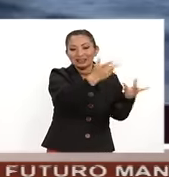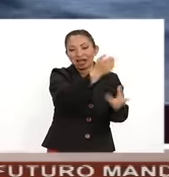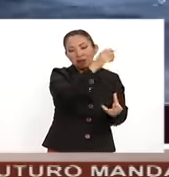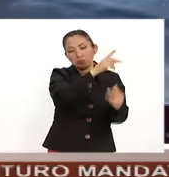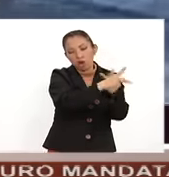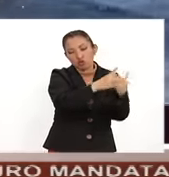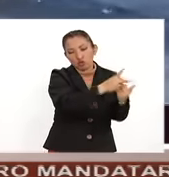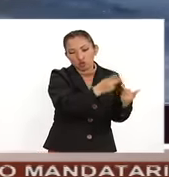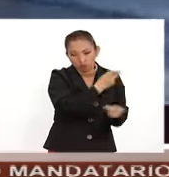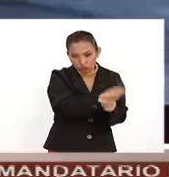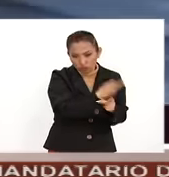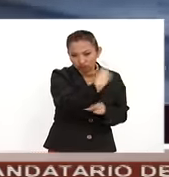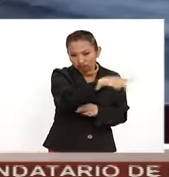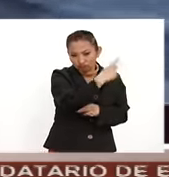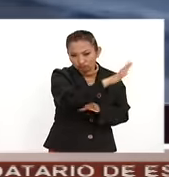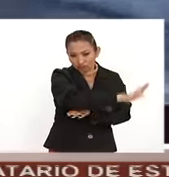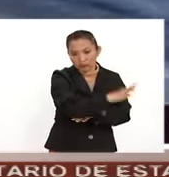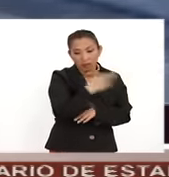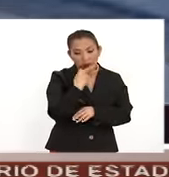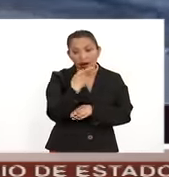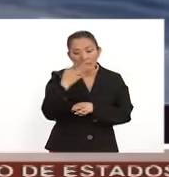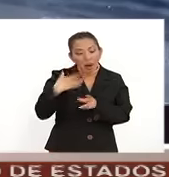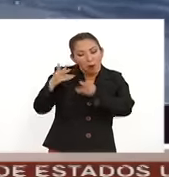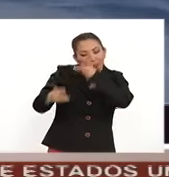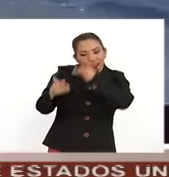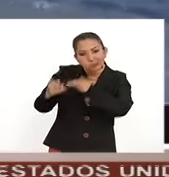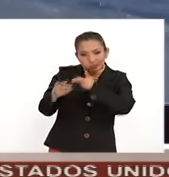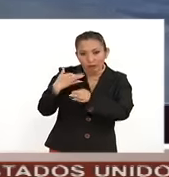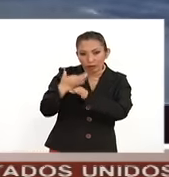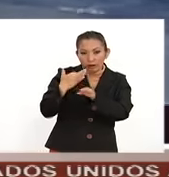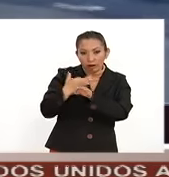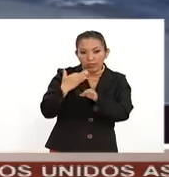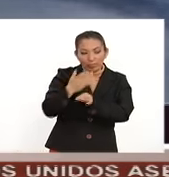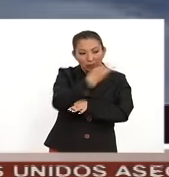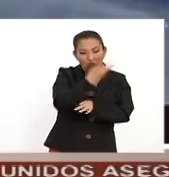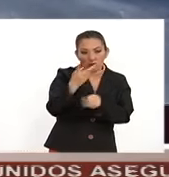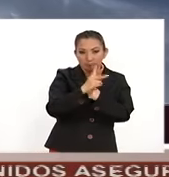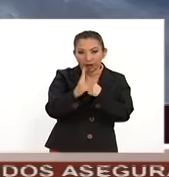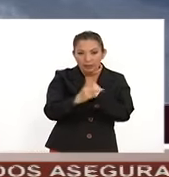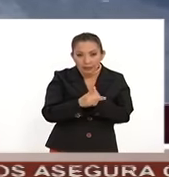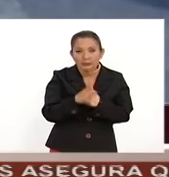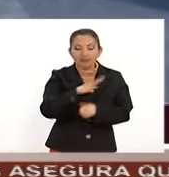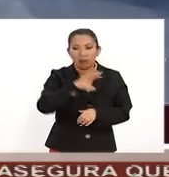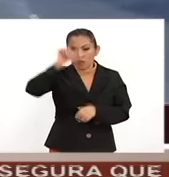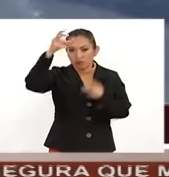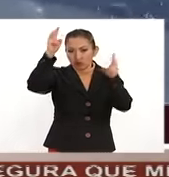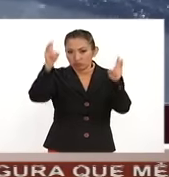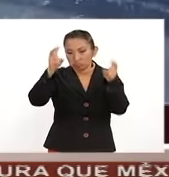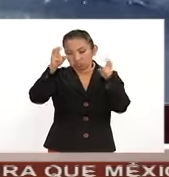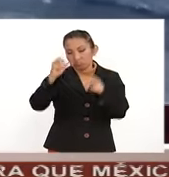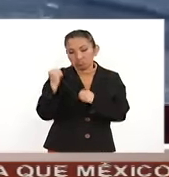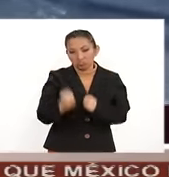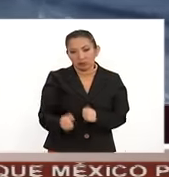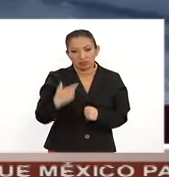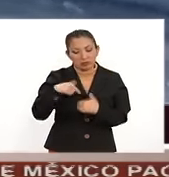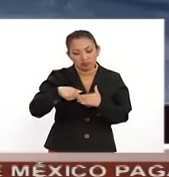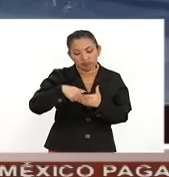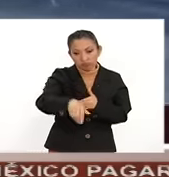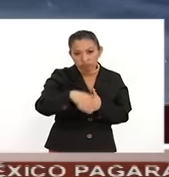tipo de productos. Y bueno, eso habla un poco de la negociación que se está dando entre los dos países. Hay otros temas que seguramente